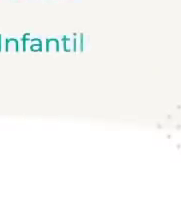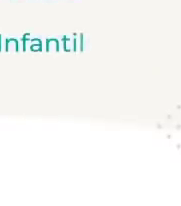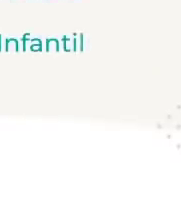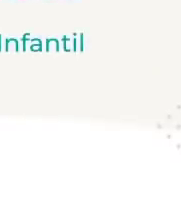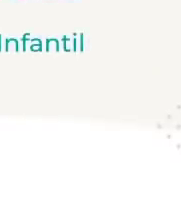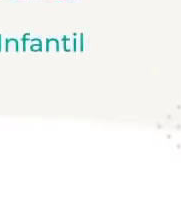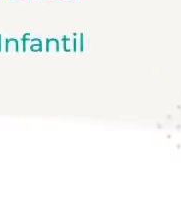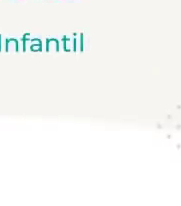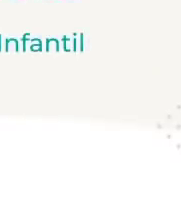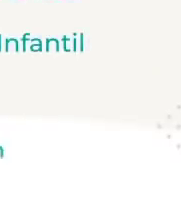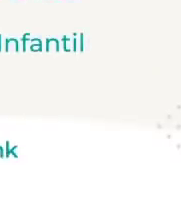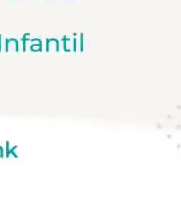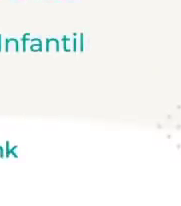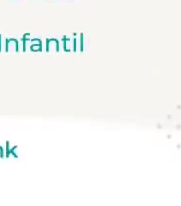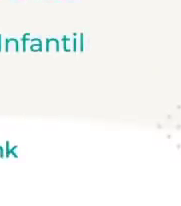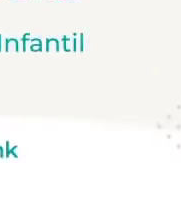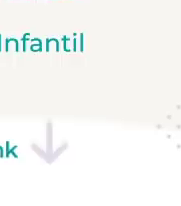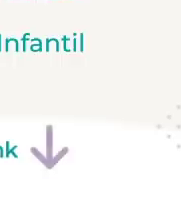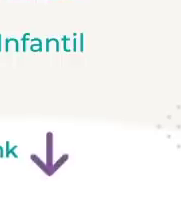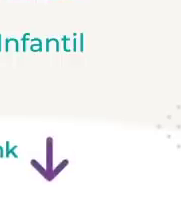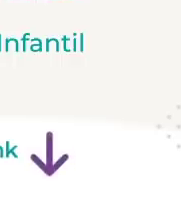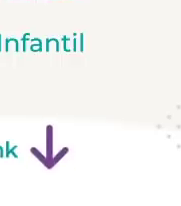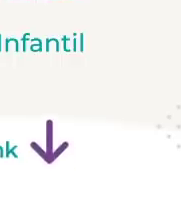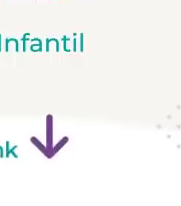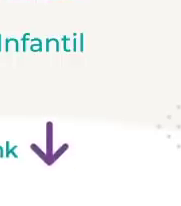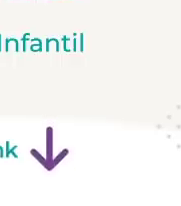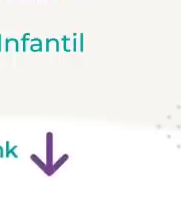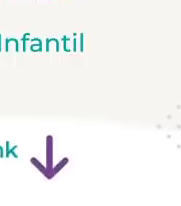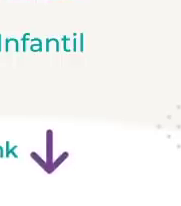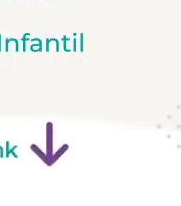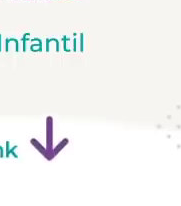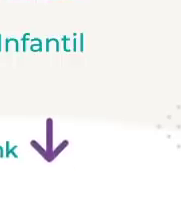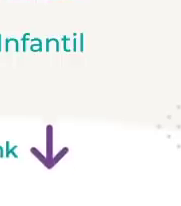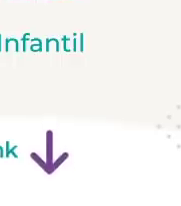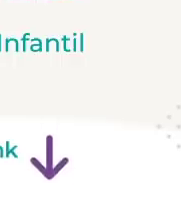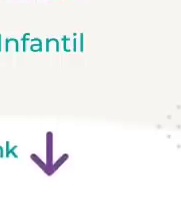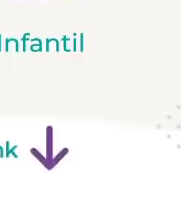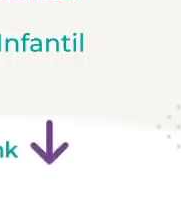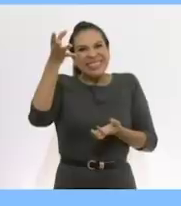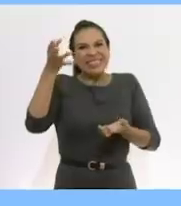Para ver este video, encuentra el link aquí abajo en la descripción.